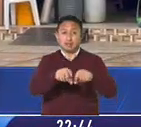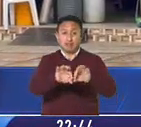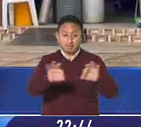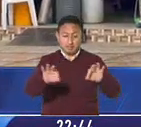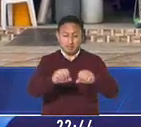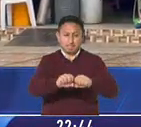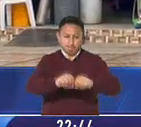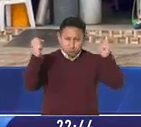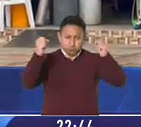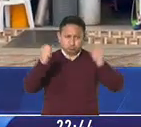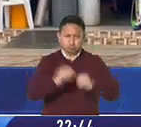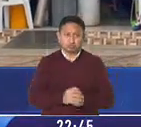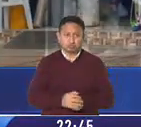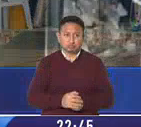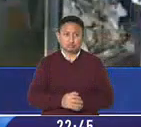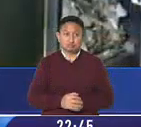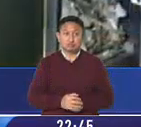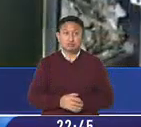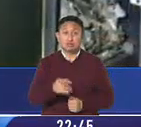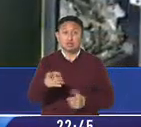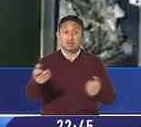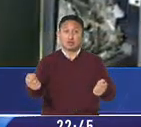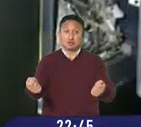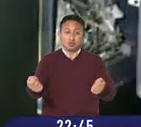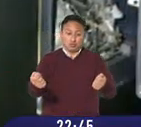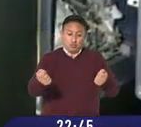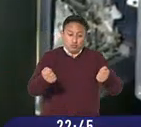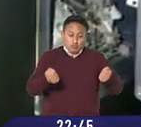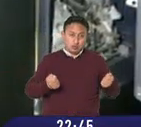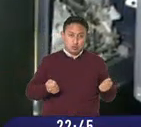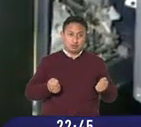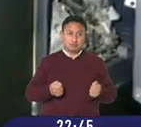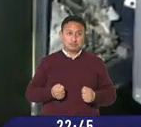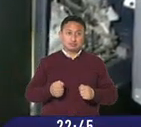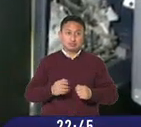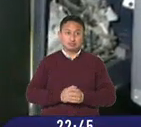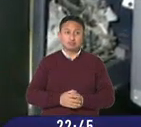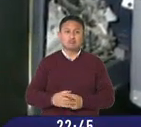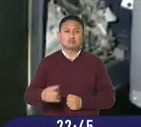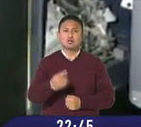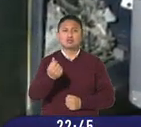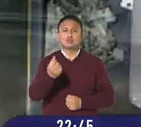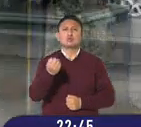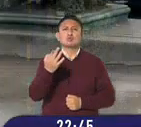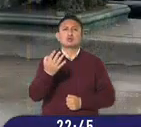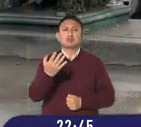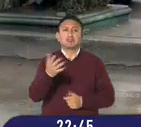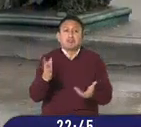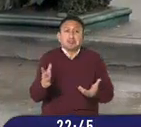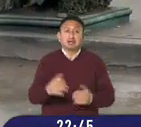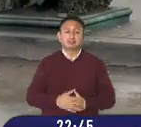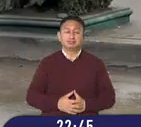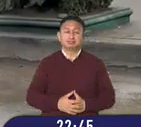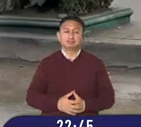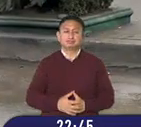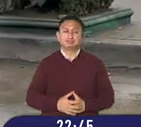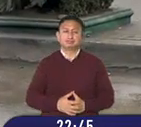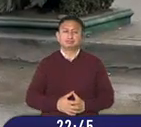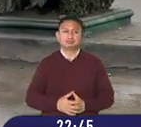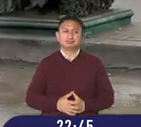de dinamita logrando sacarlo de la pared. En esa ocasión no dieron cifras de lo sustraído.